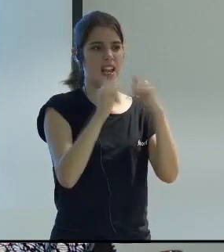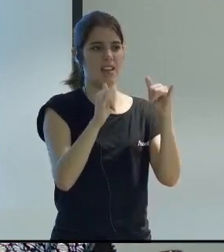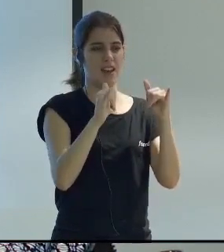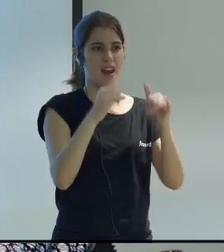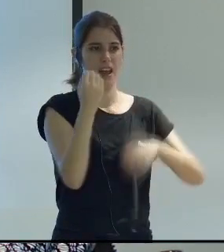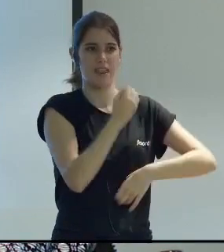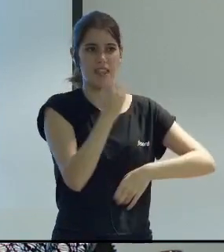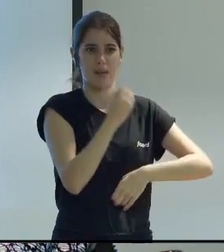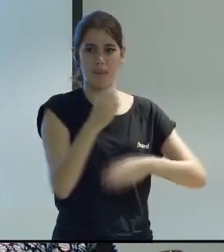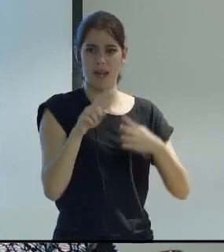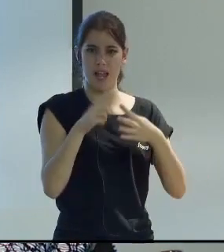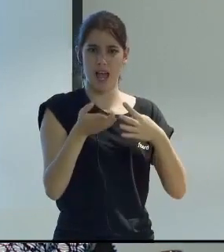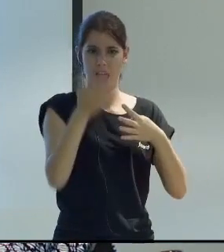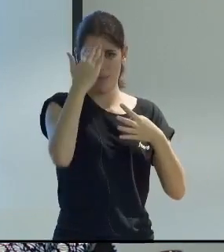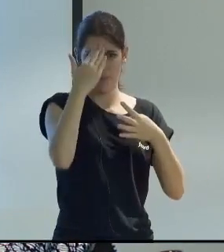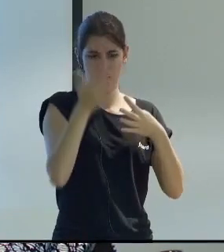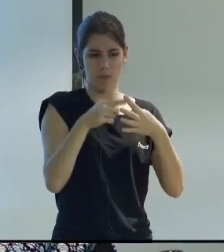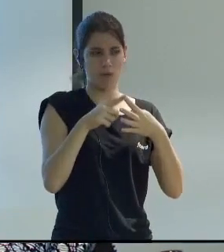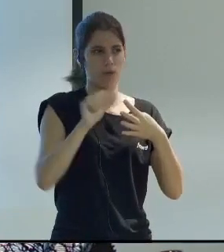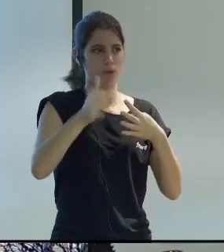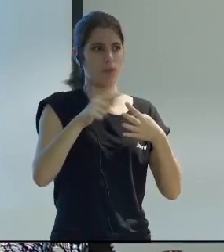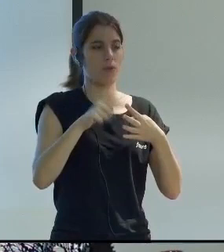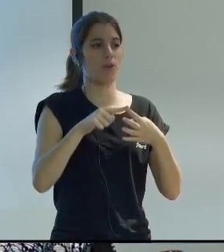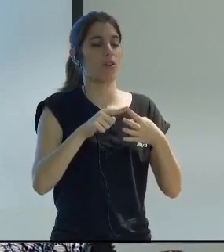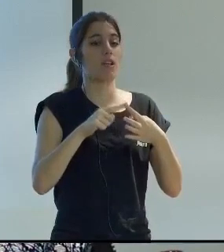diciembre. Y espero que algunos